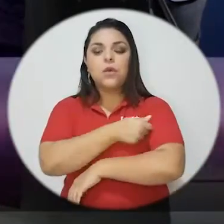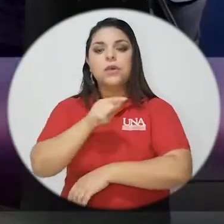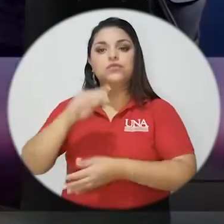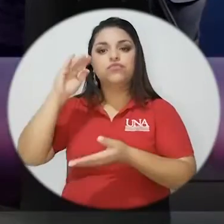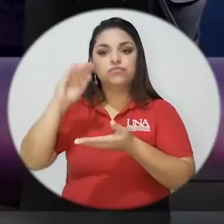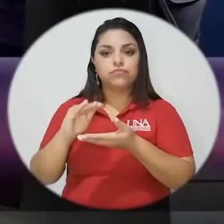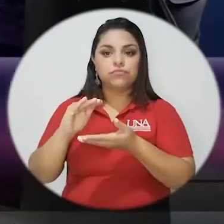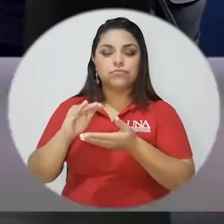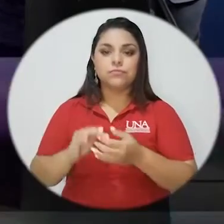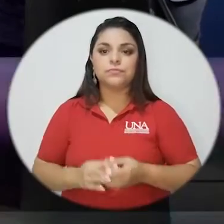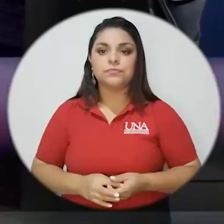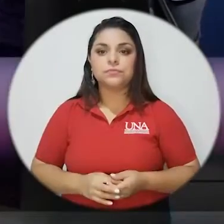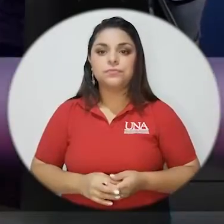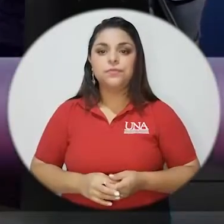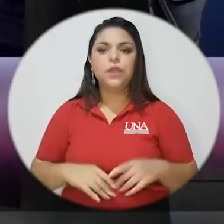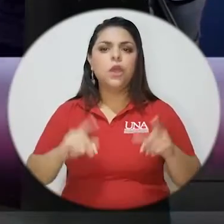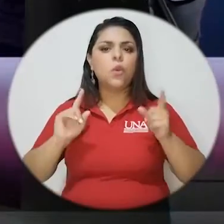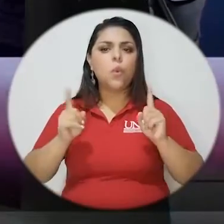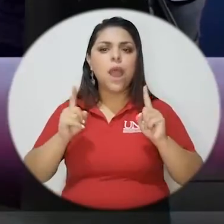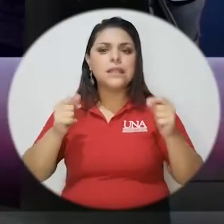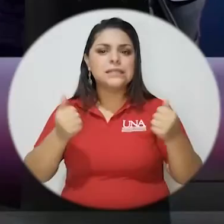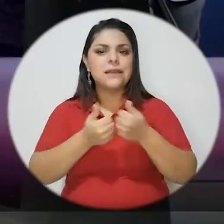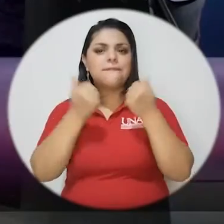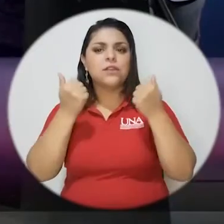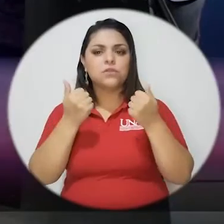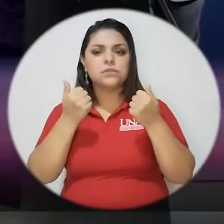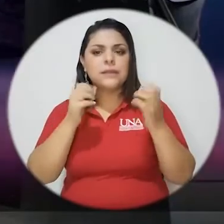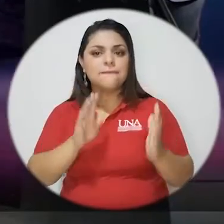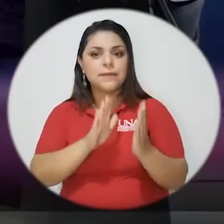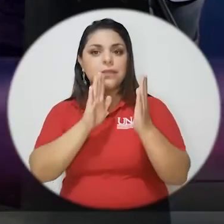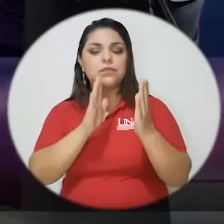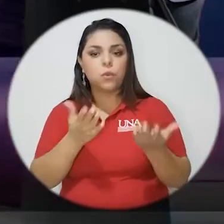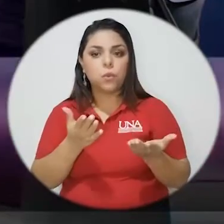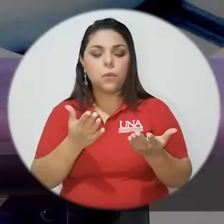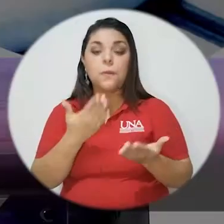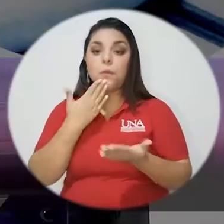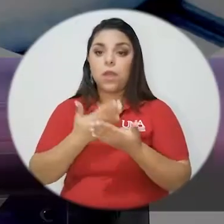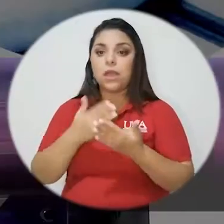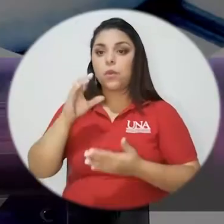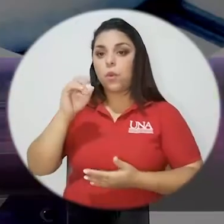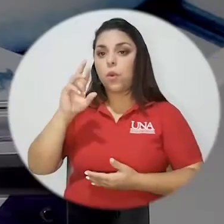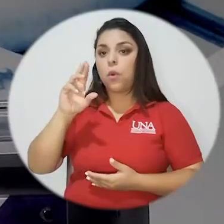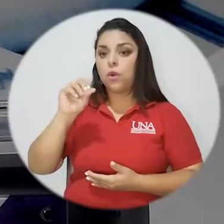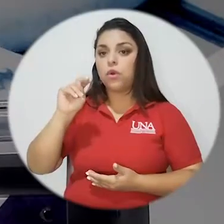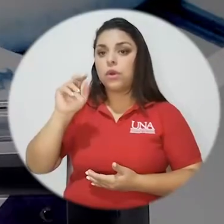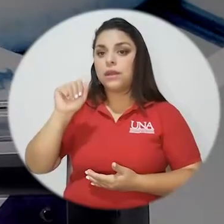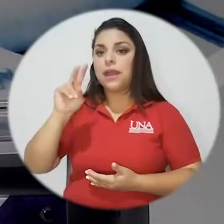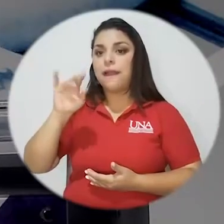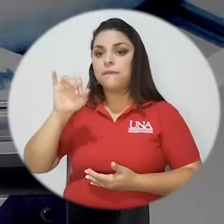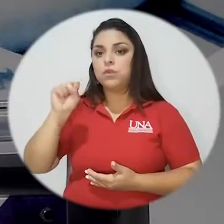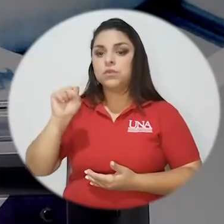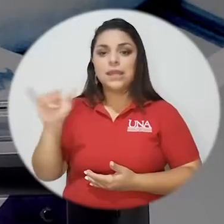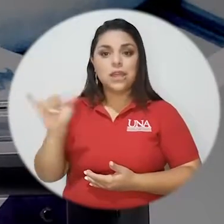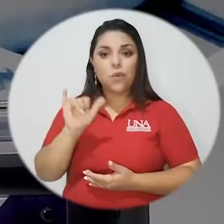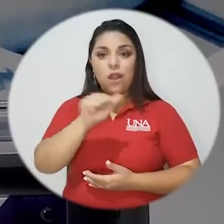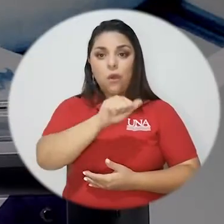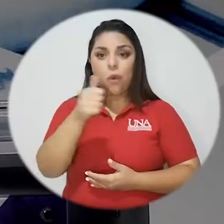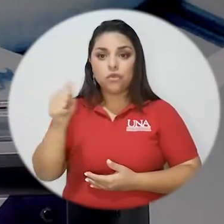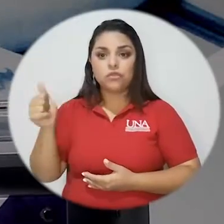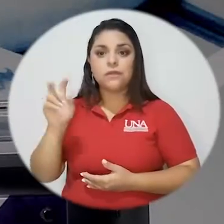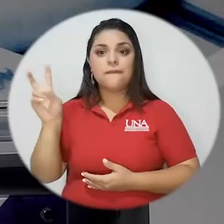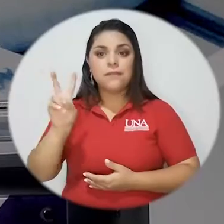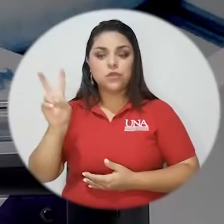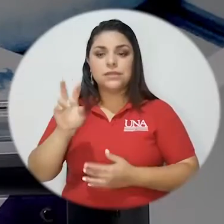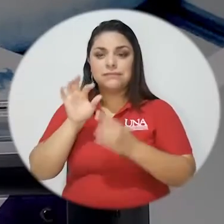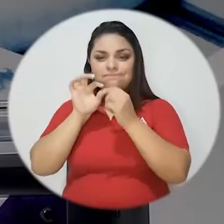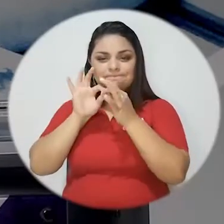vacunados, se reduce. Ahora, ¿qué desafíos se enfrentan? Bueno, los coronavirus, al igual que muchos otros virus,